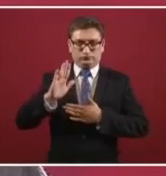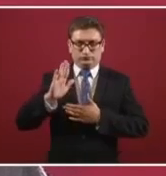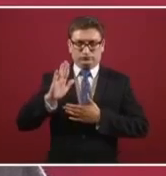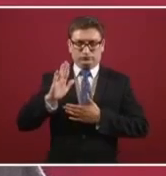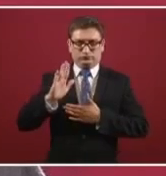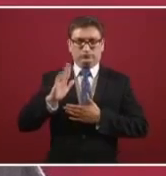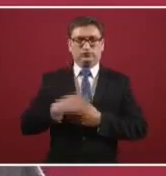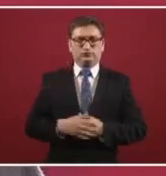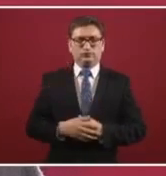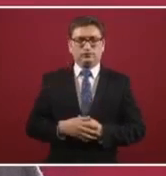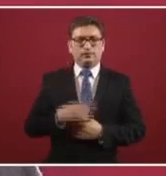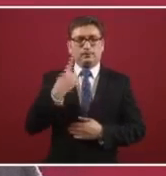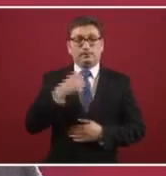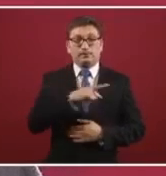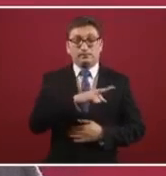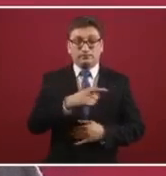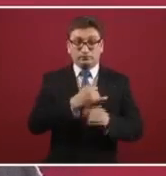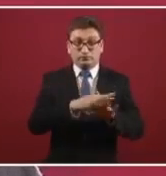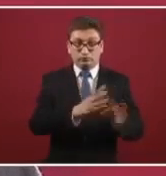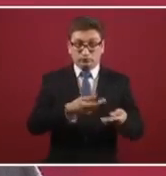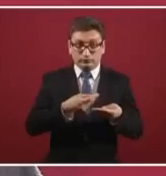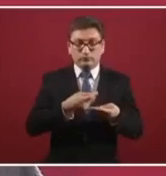a quienes informen,